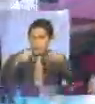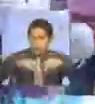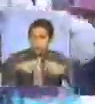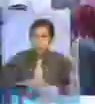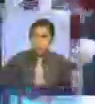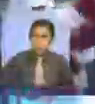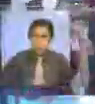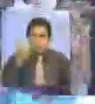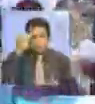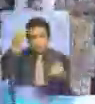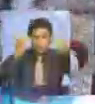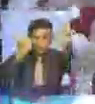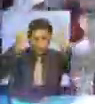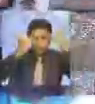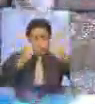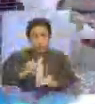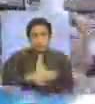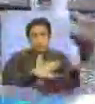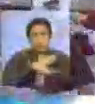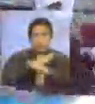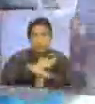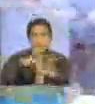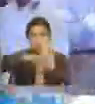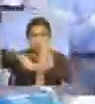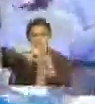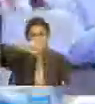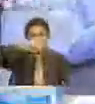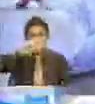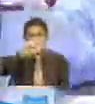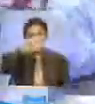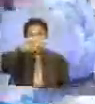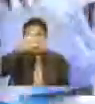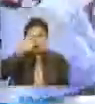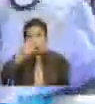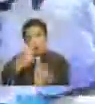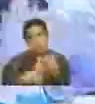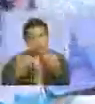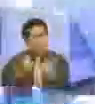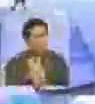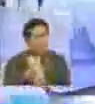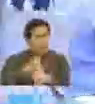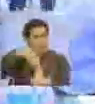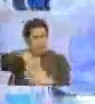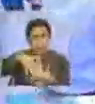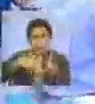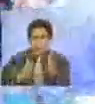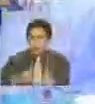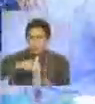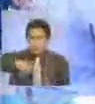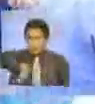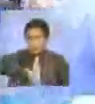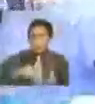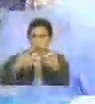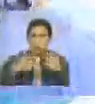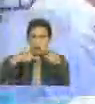una idea de proteger el estero salado y es el aporte que están haciendo estos estudiantes. Queremos